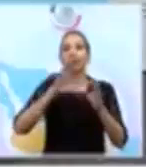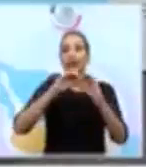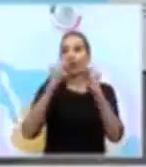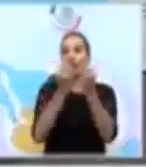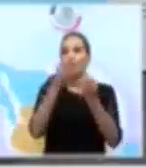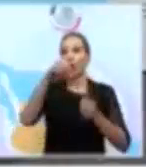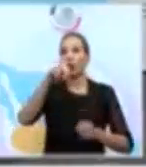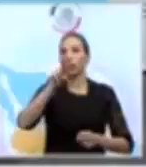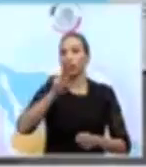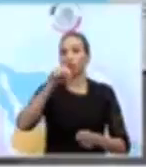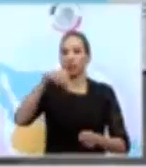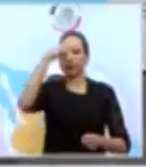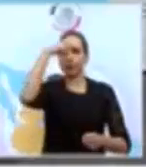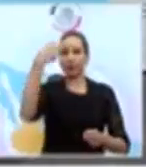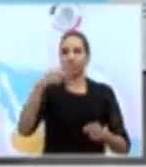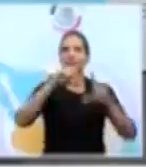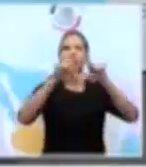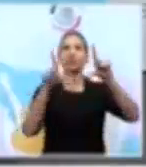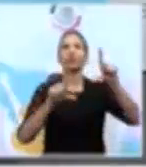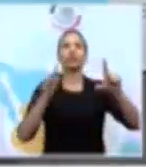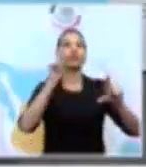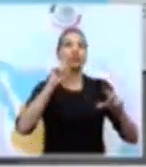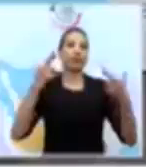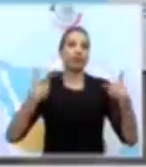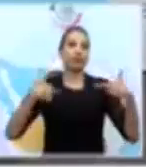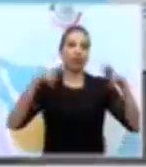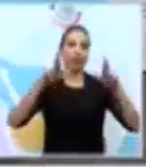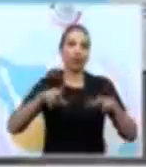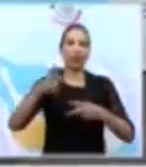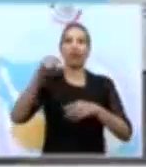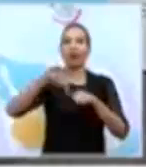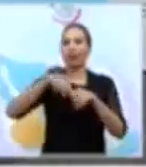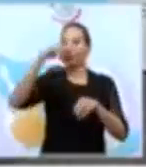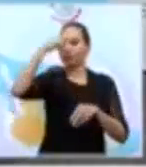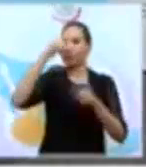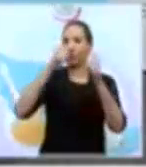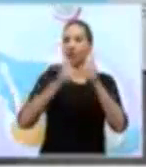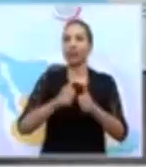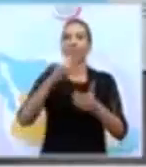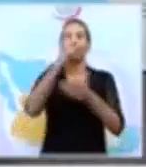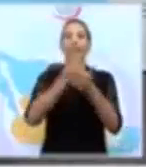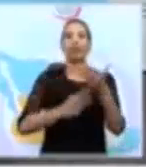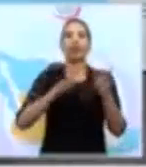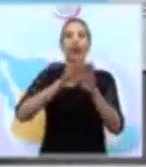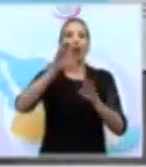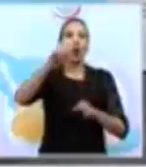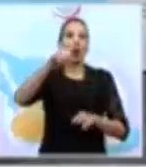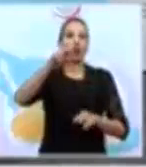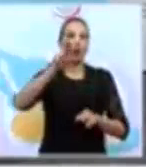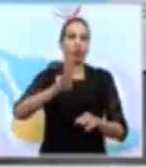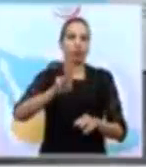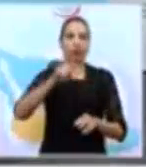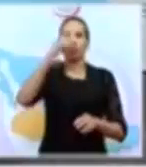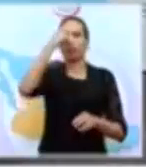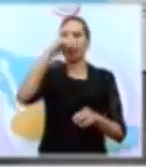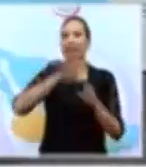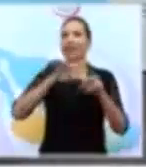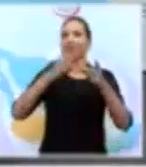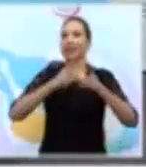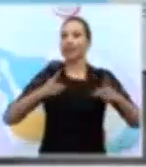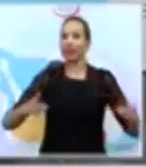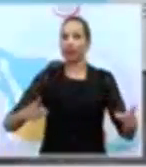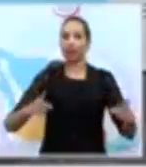las Naciones Unidas en México y representante residente en México del Programa de las Naciones Unidas para el